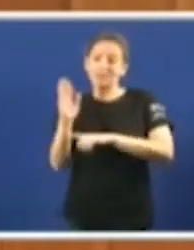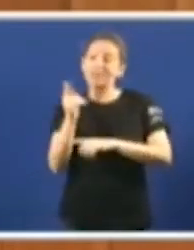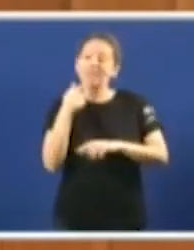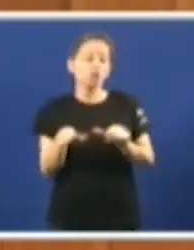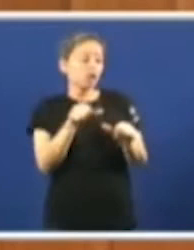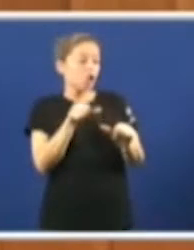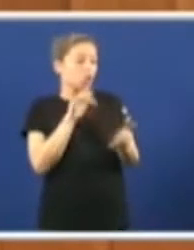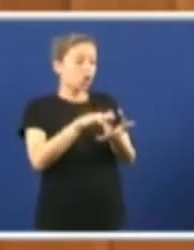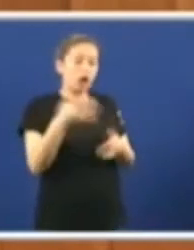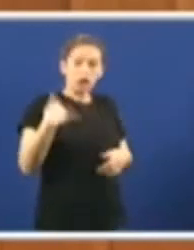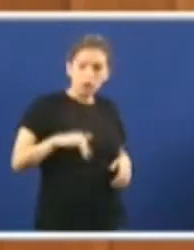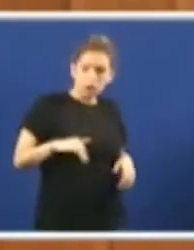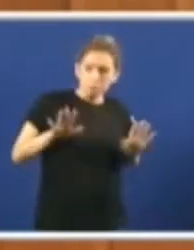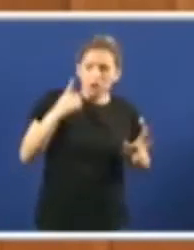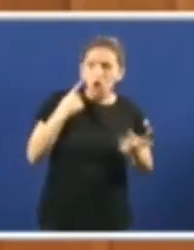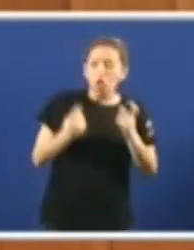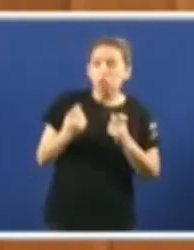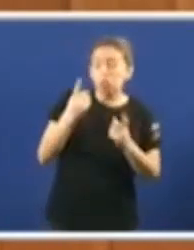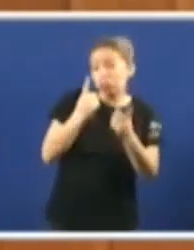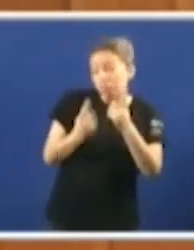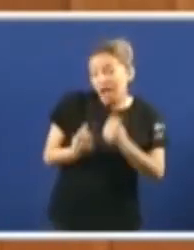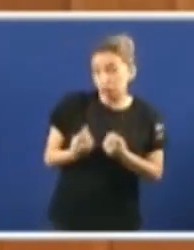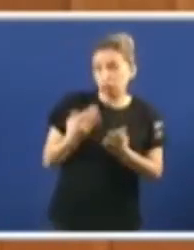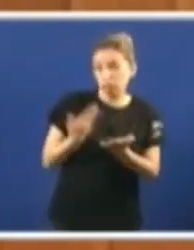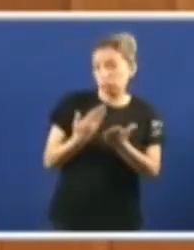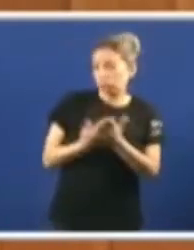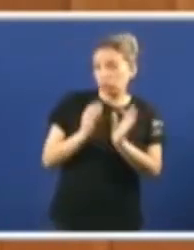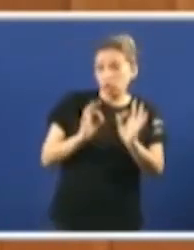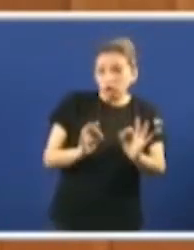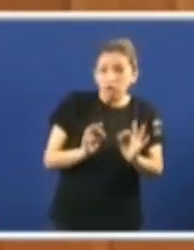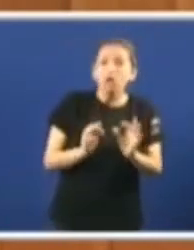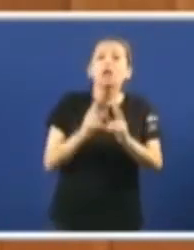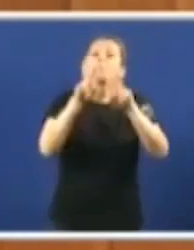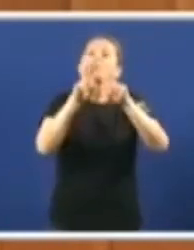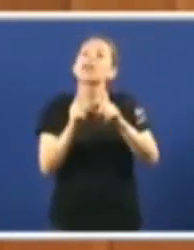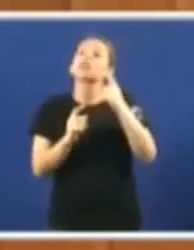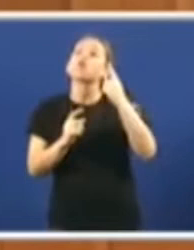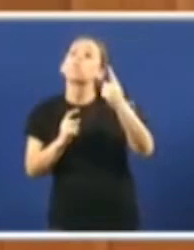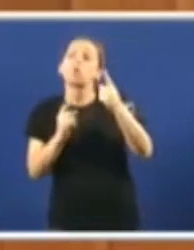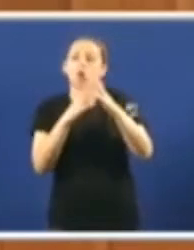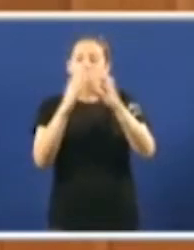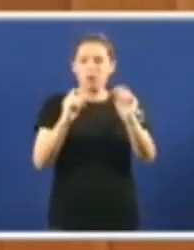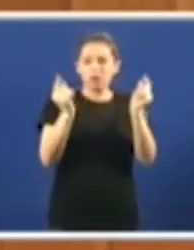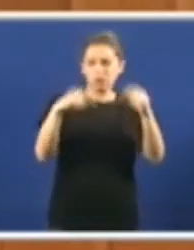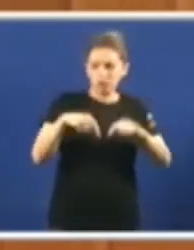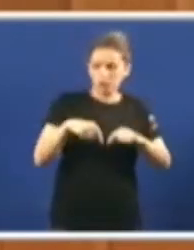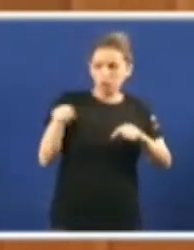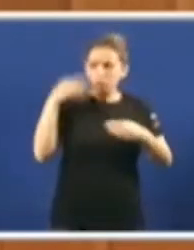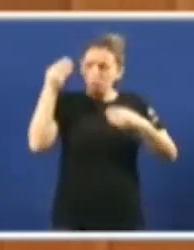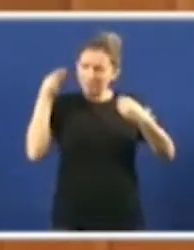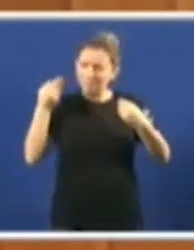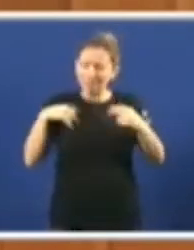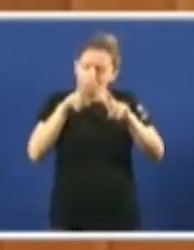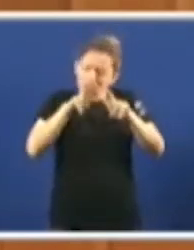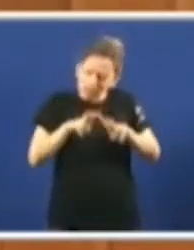datos están aí. Un punto concreto, investigación, un convenio asinado. En realidade, creen que xa se está investigando